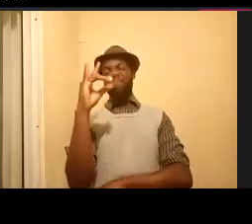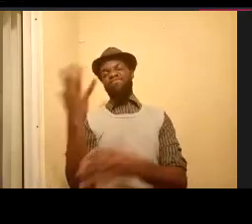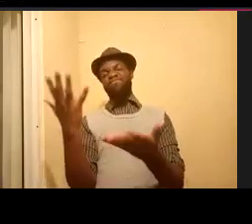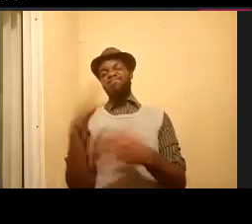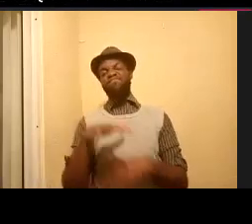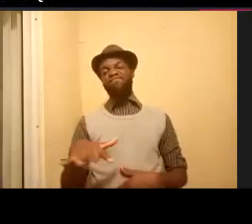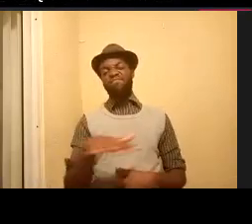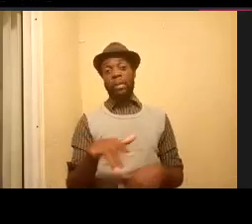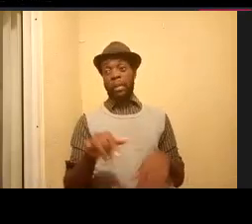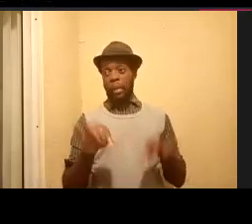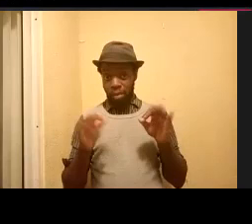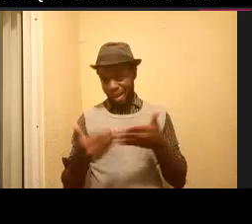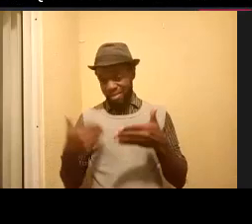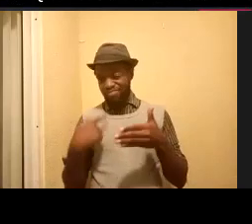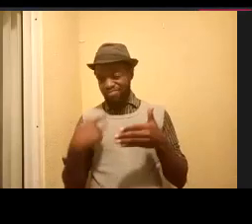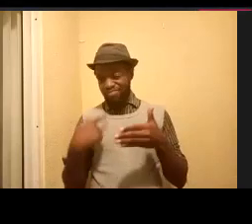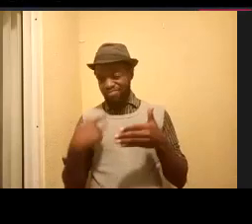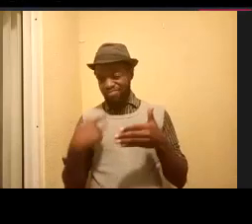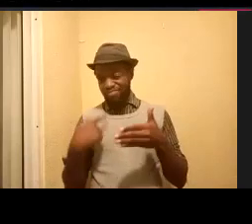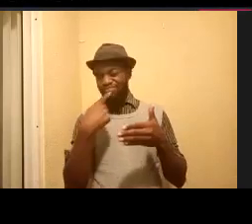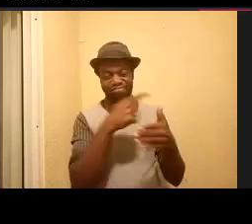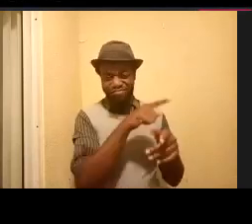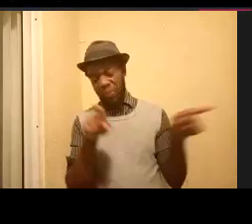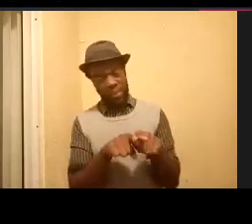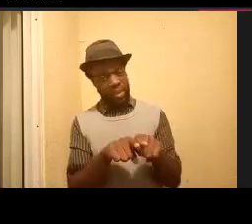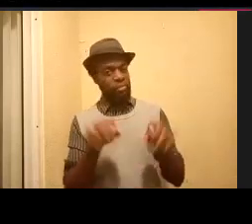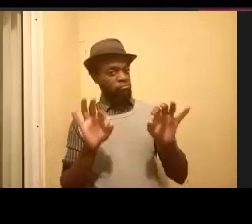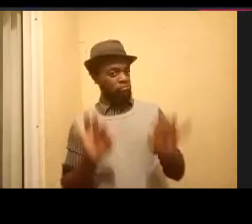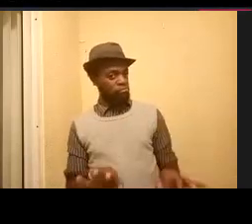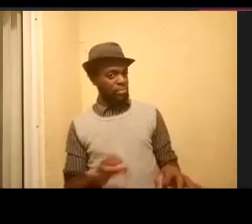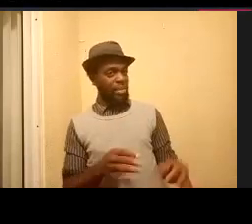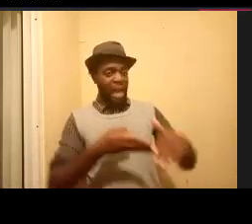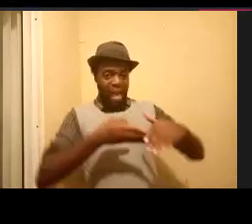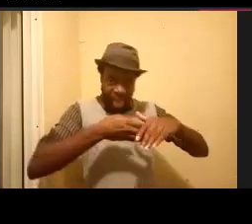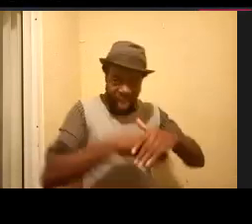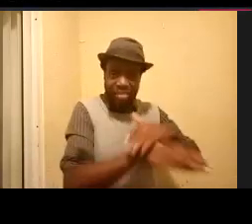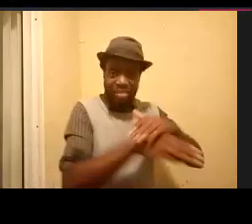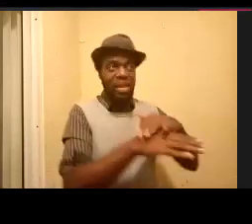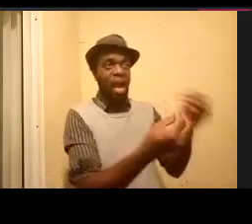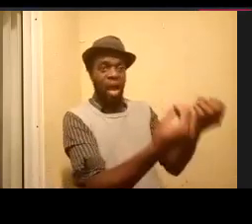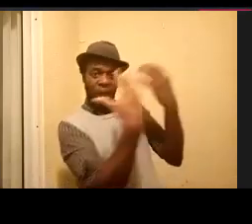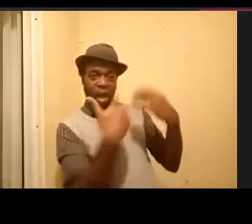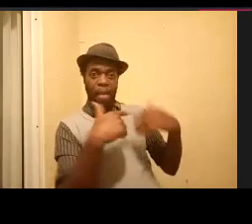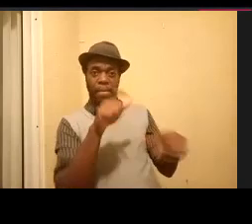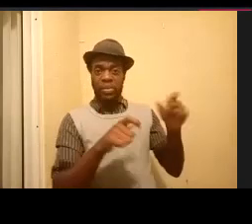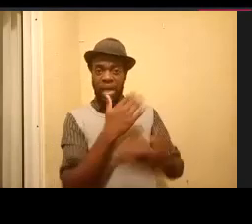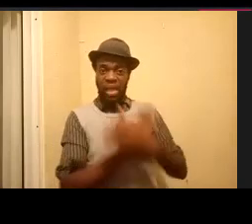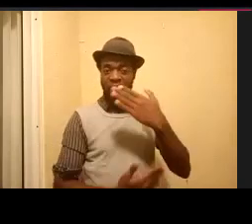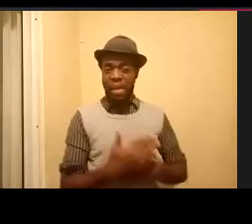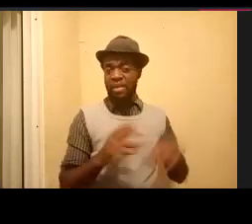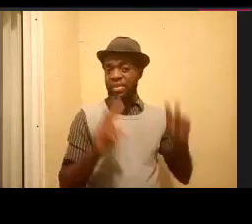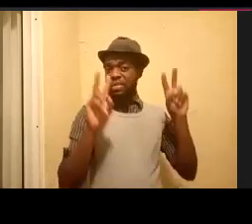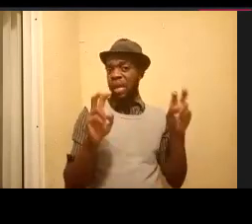una especie de, o sea, algo de accesibilidad para personas con discapacidad en cuanto a la cuestión